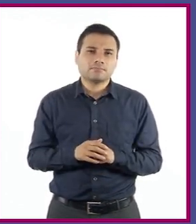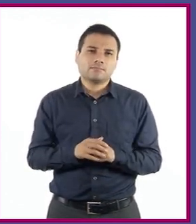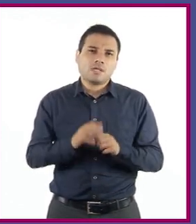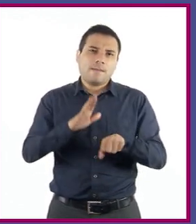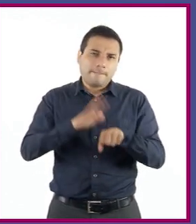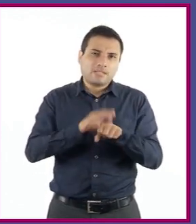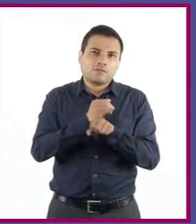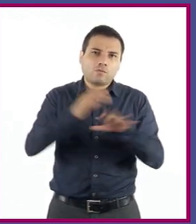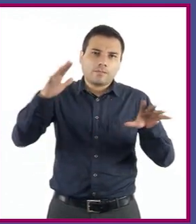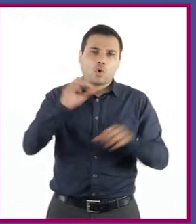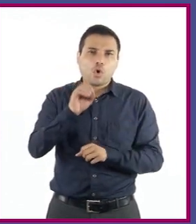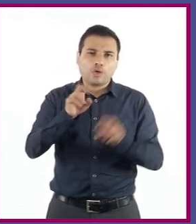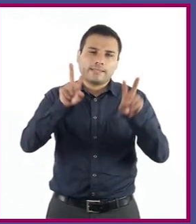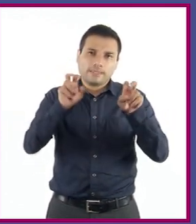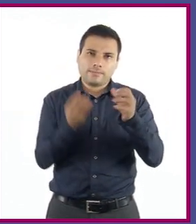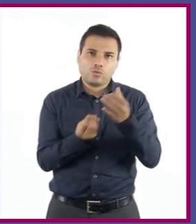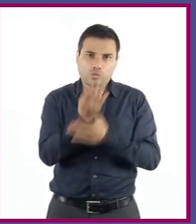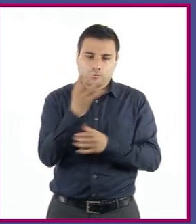relacionado con el que se aborda.